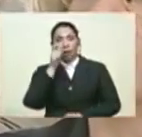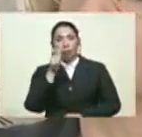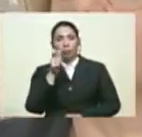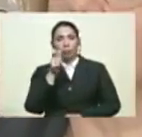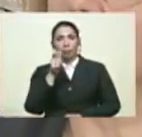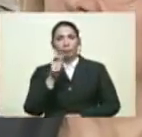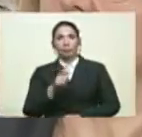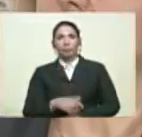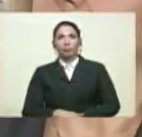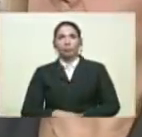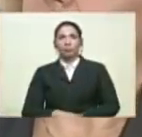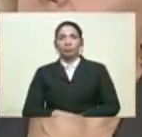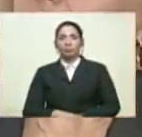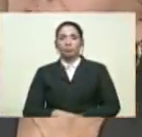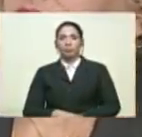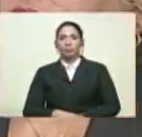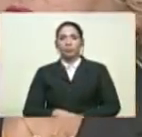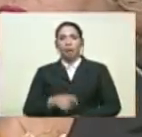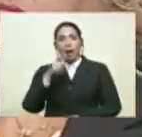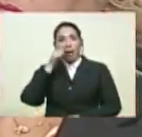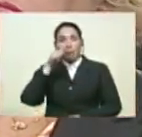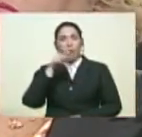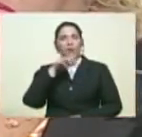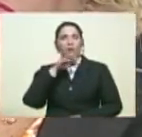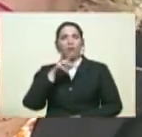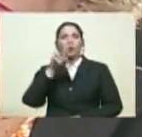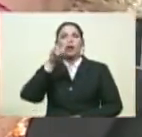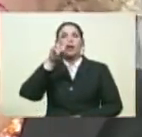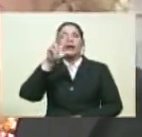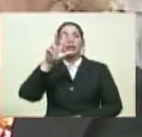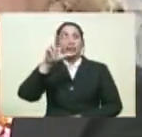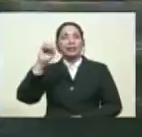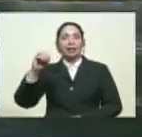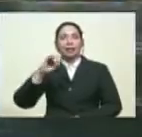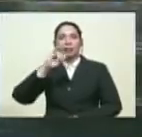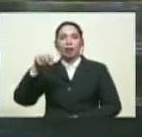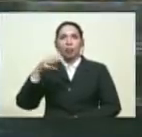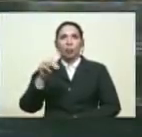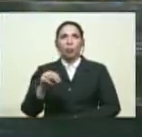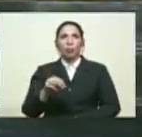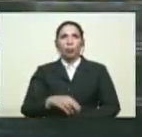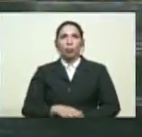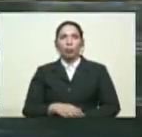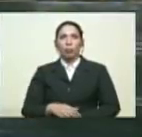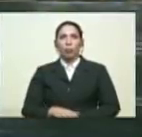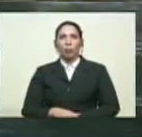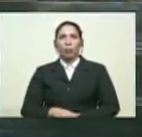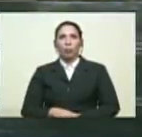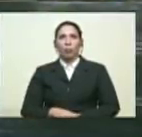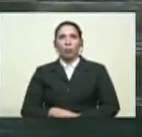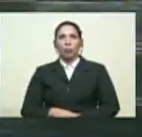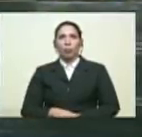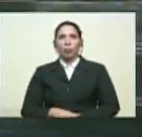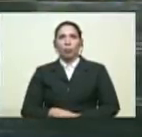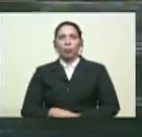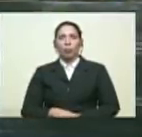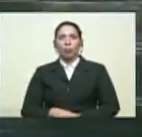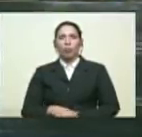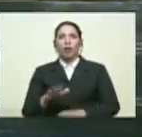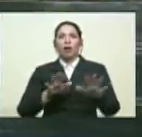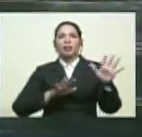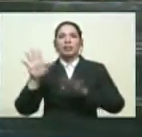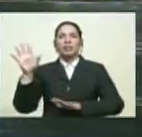El pueblo habló el 30 de julio del año pasado. Y habló claro. El pueblo habló el 15 de